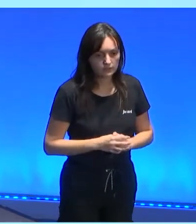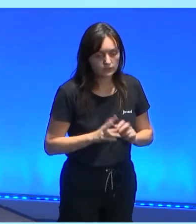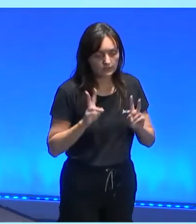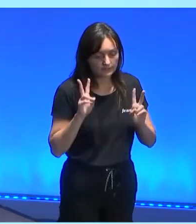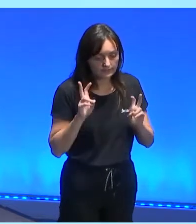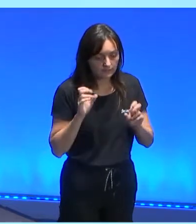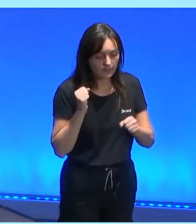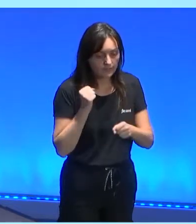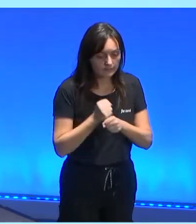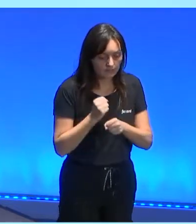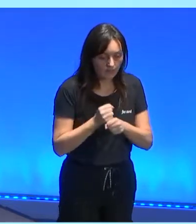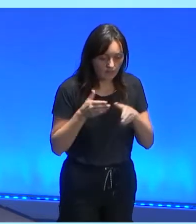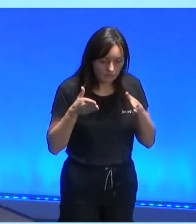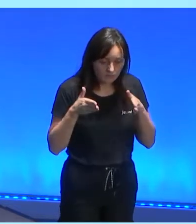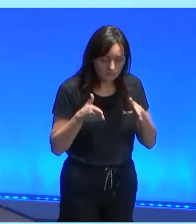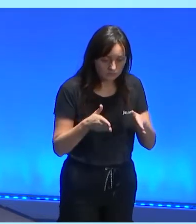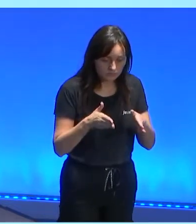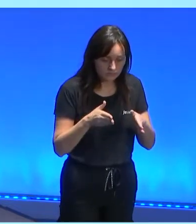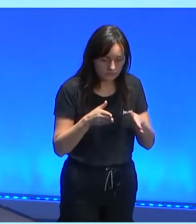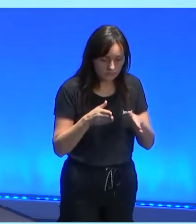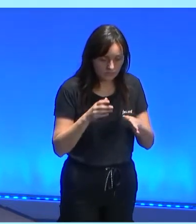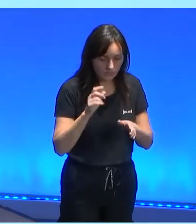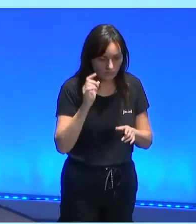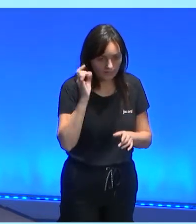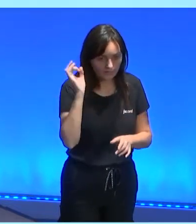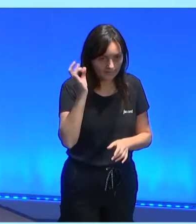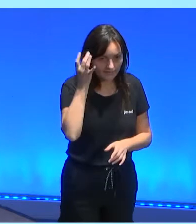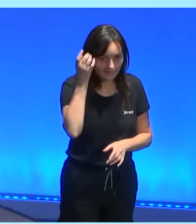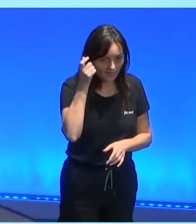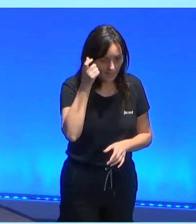trabajando en esta idea de